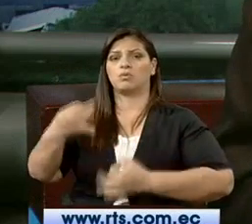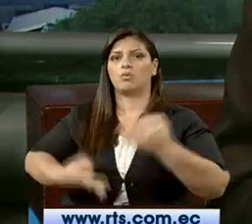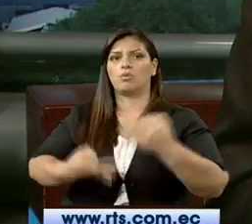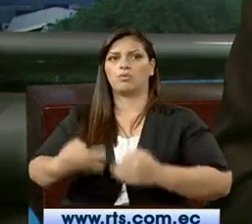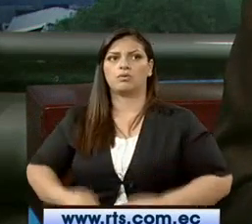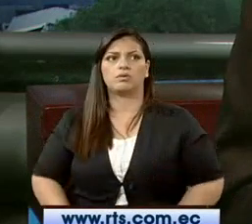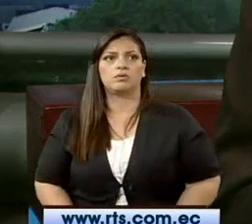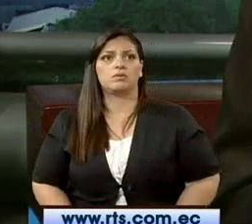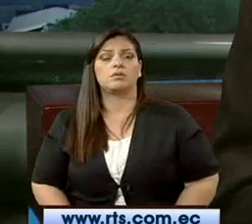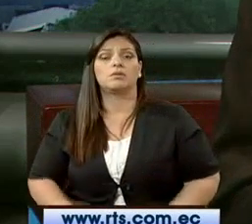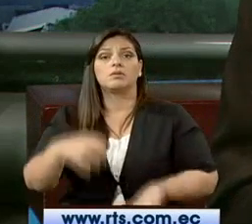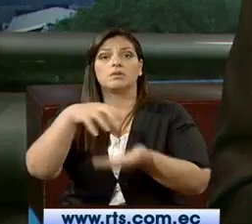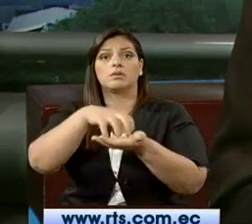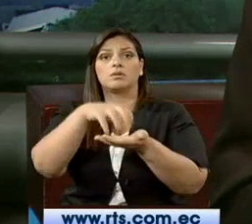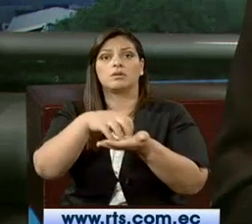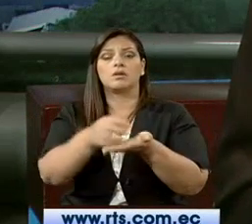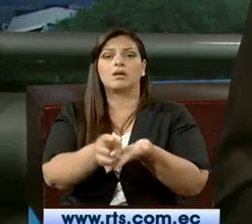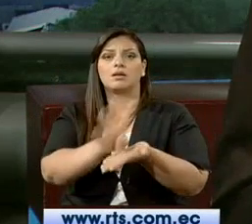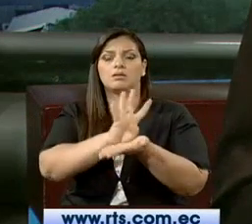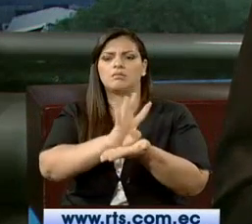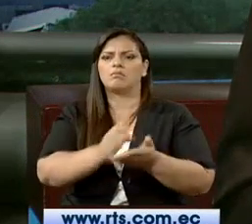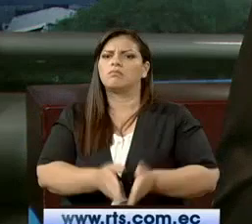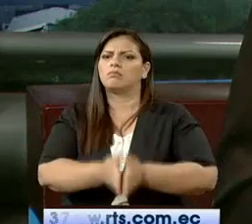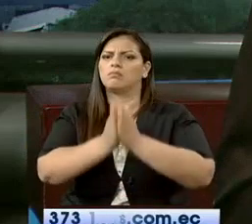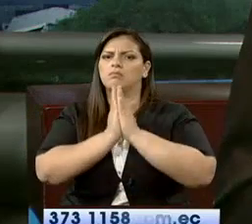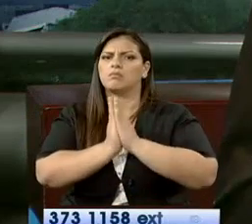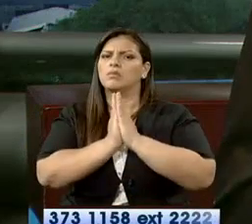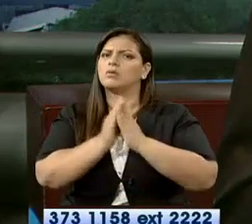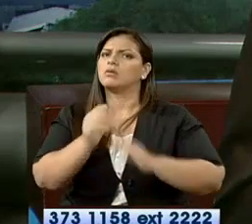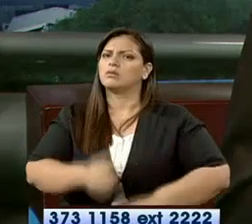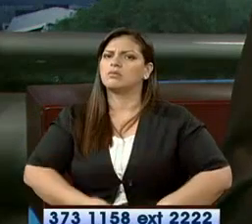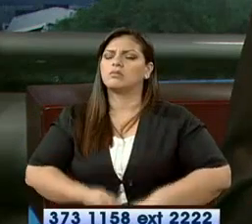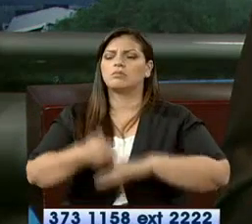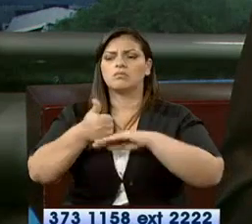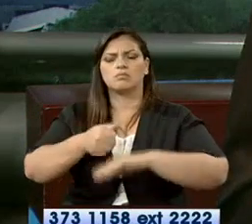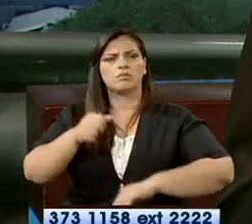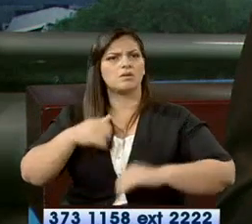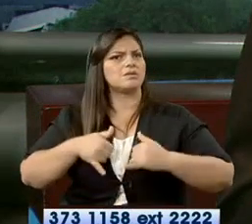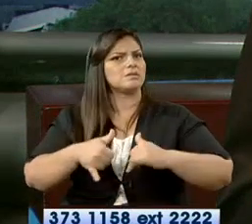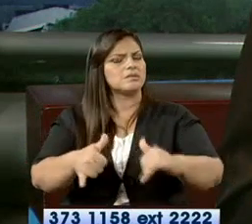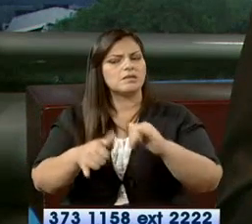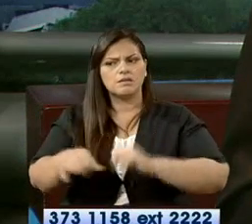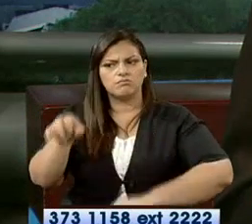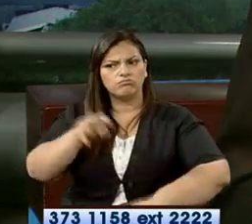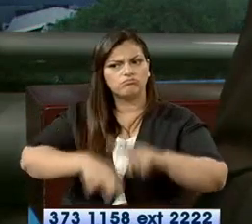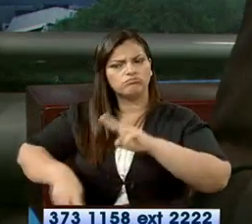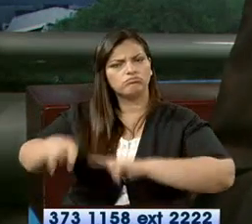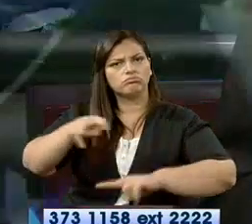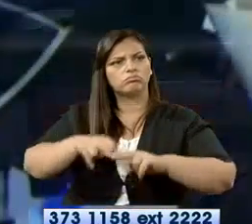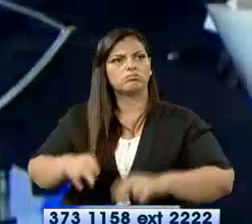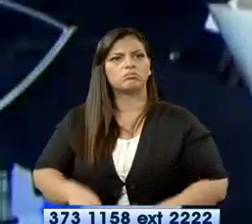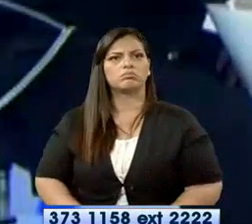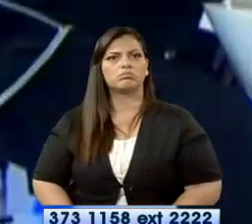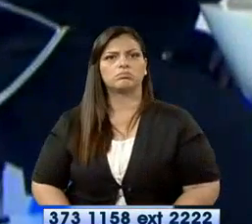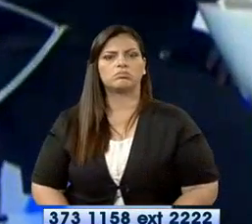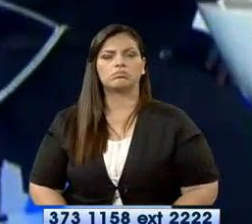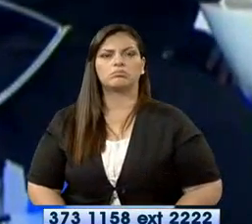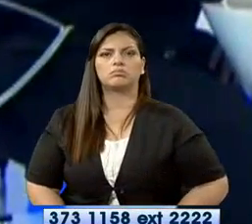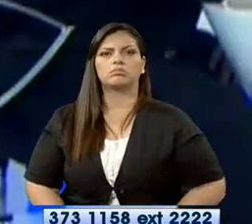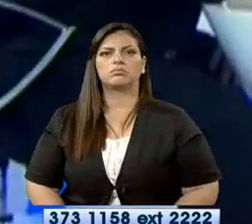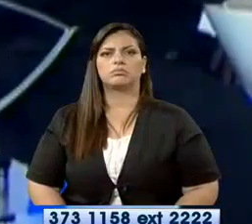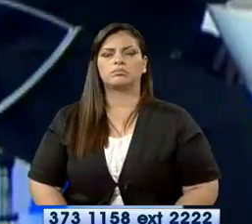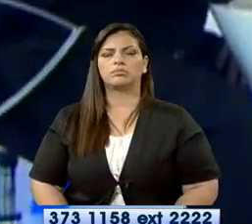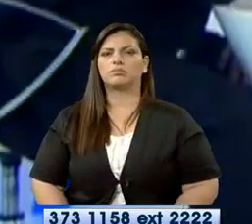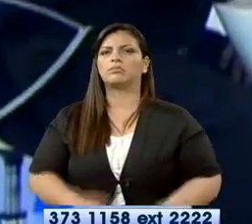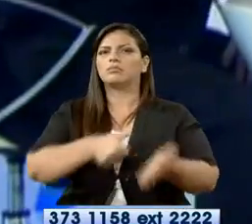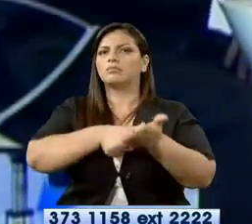investigación, mientras que la oposición exige que la Fiscalía actúe. El anuncio lo realizó el ministro de Defensa